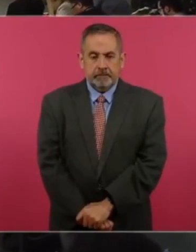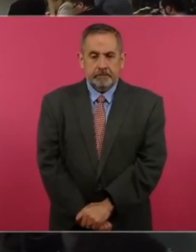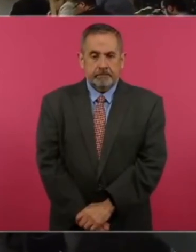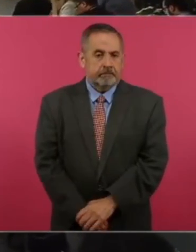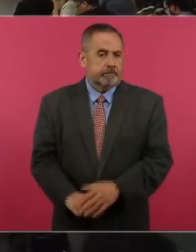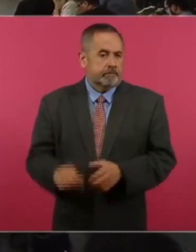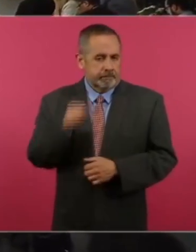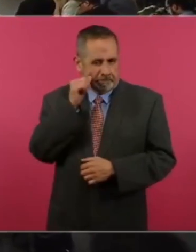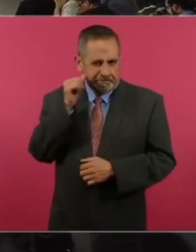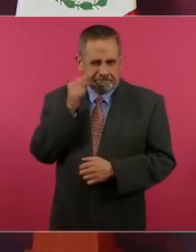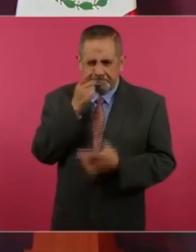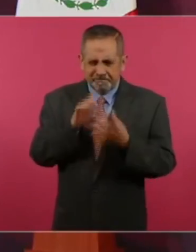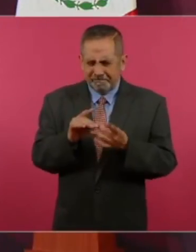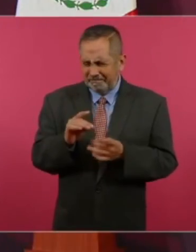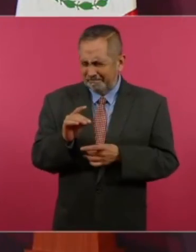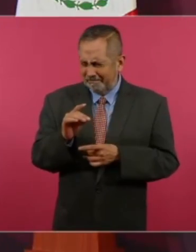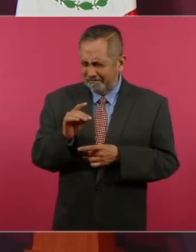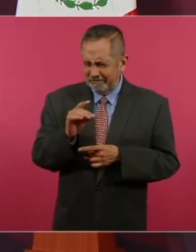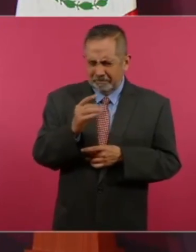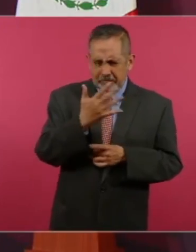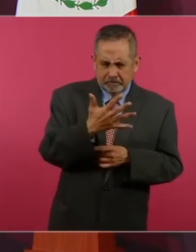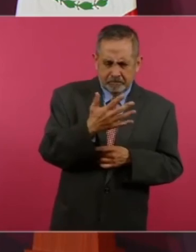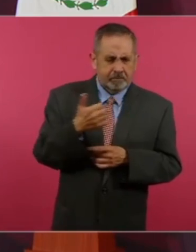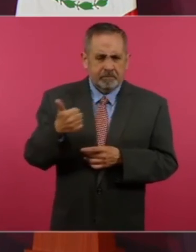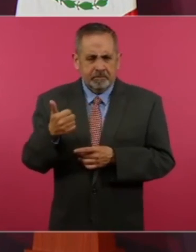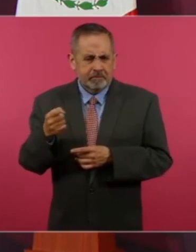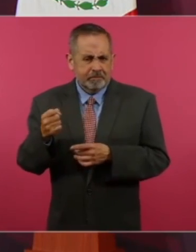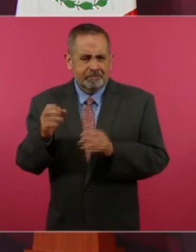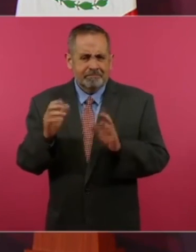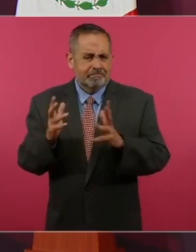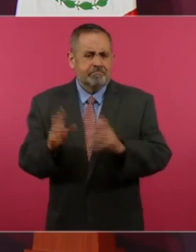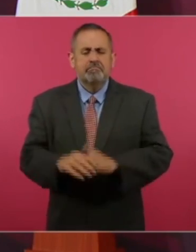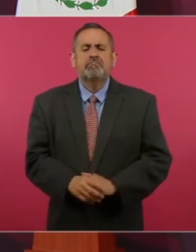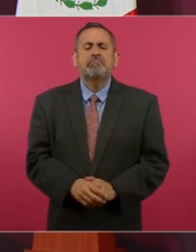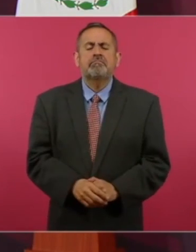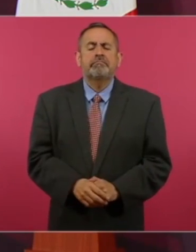60, 50 o 50, 60.